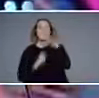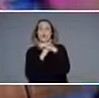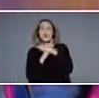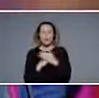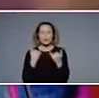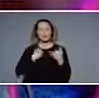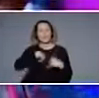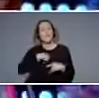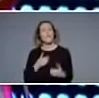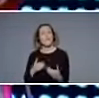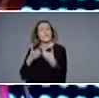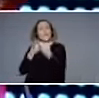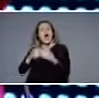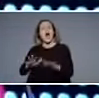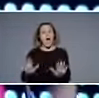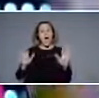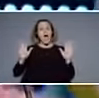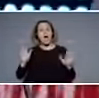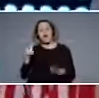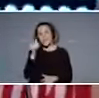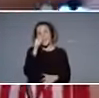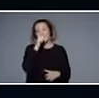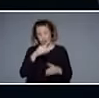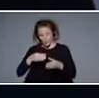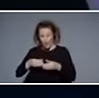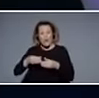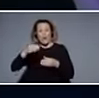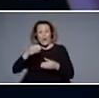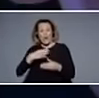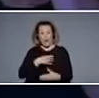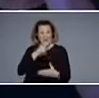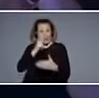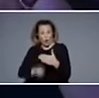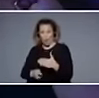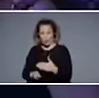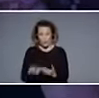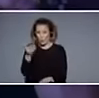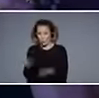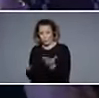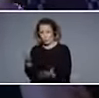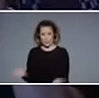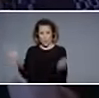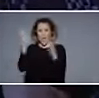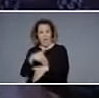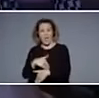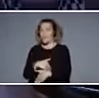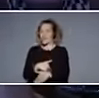aunque no se merezca ni vino de cartón. De